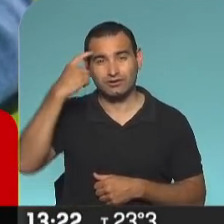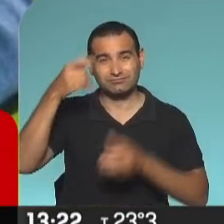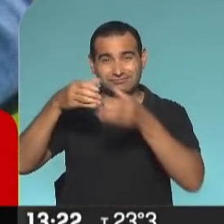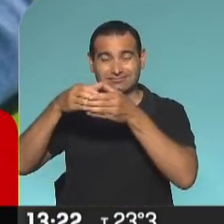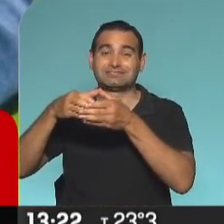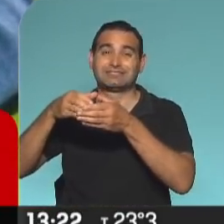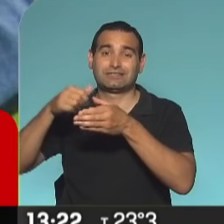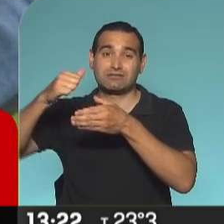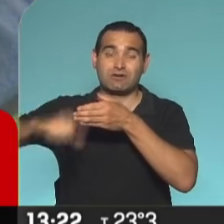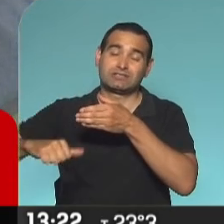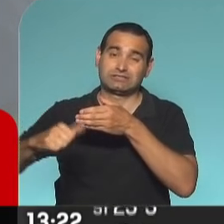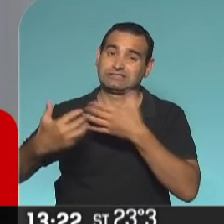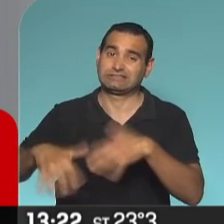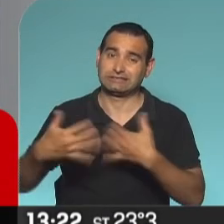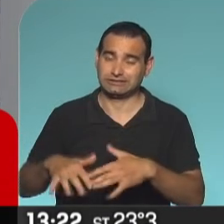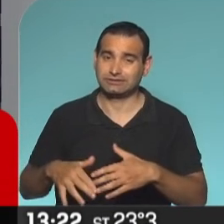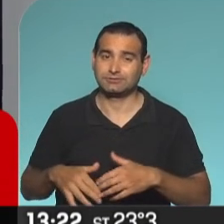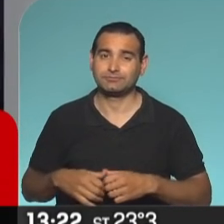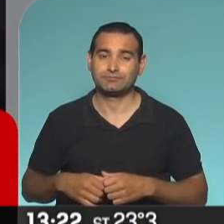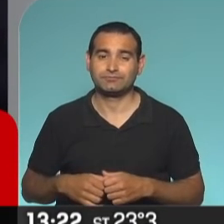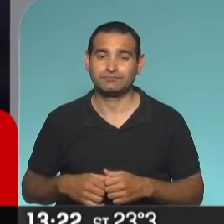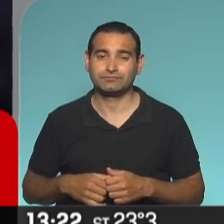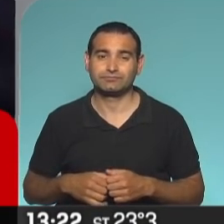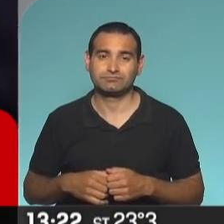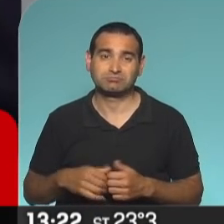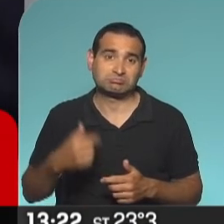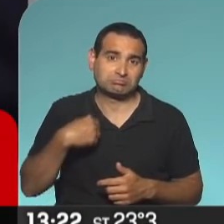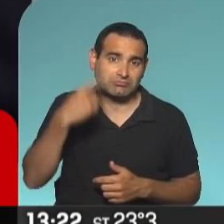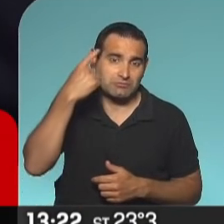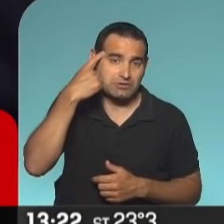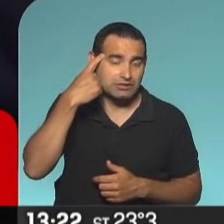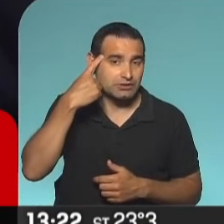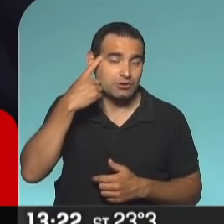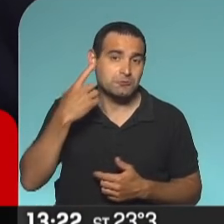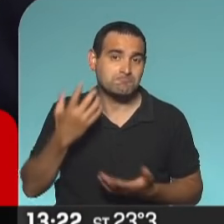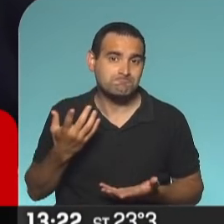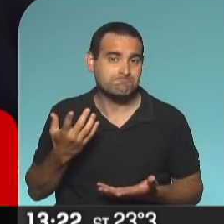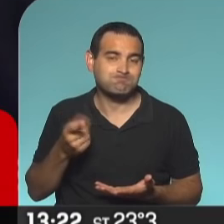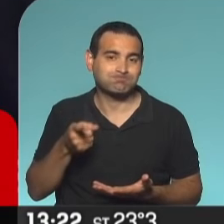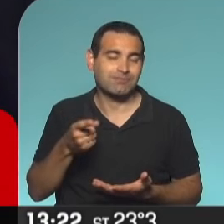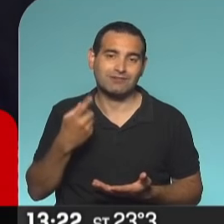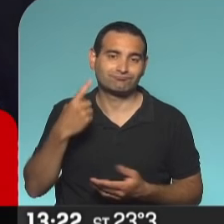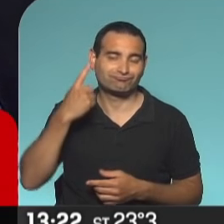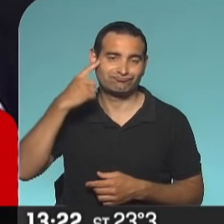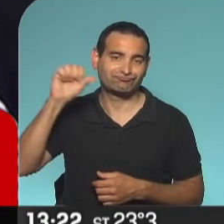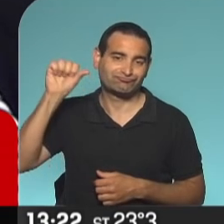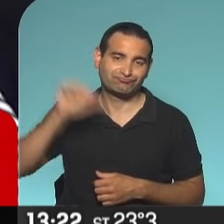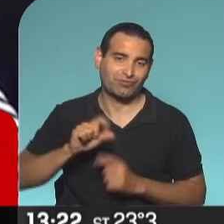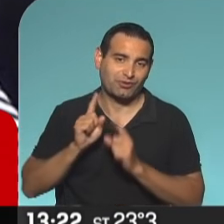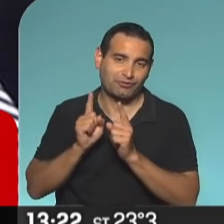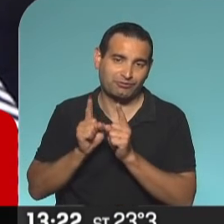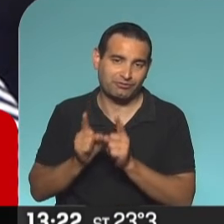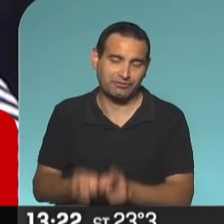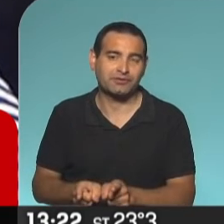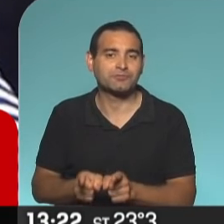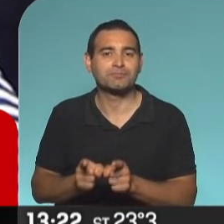neurológica que realmente me imagino que no tuvo recuperación,